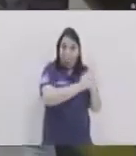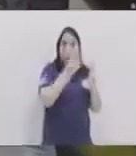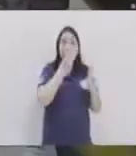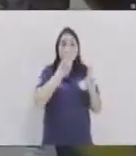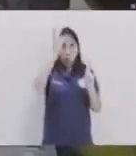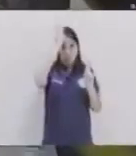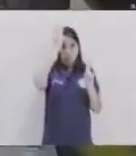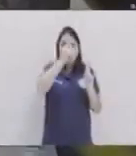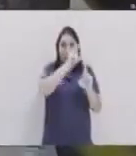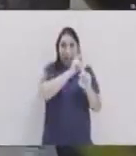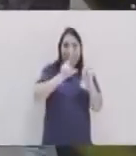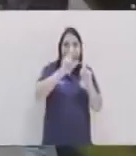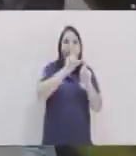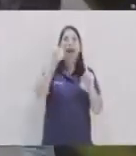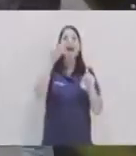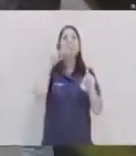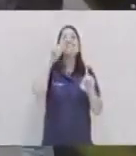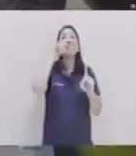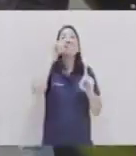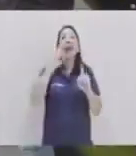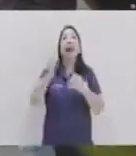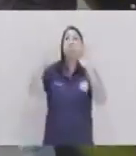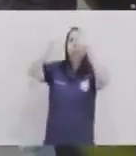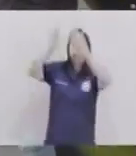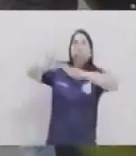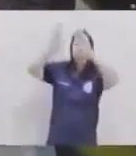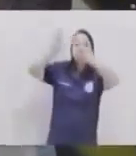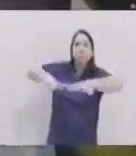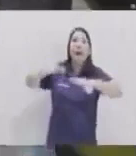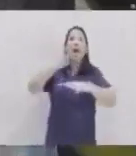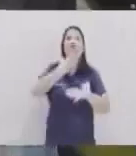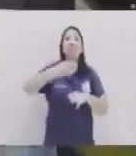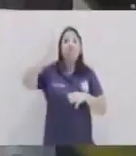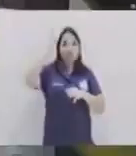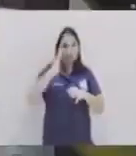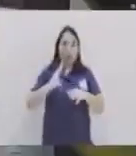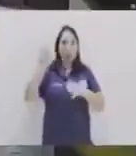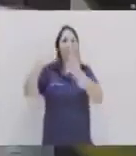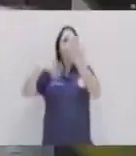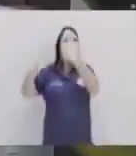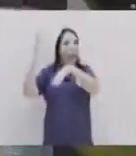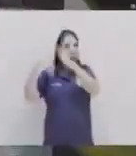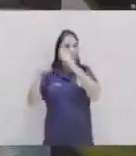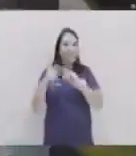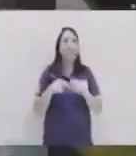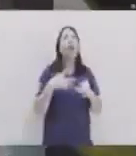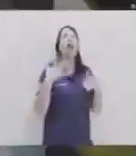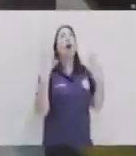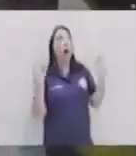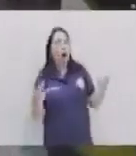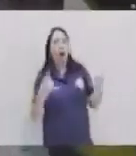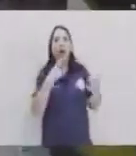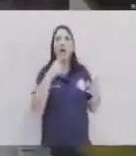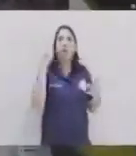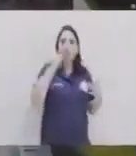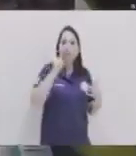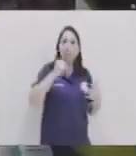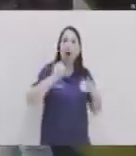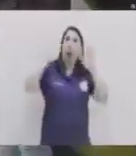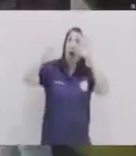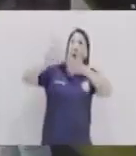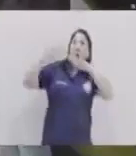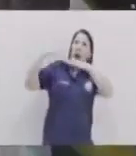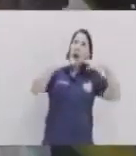una forma de exaltar a su dios. Sí, pues esa era la manera en que ellos, pues, de cierta manera le retribuían a ese ser supremo a los